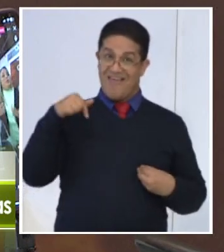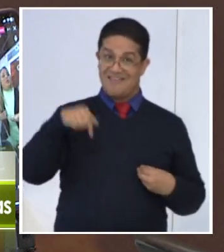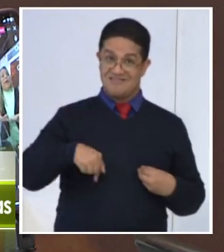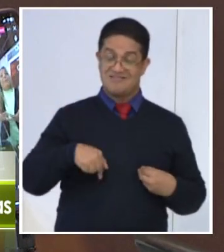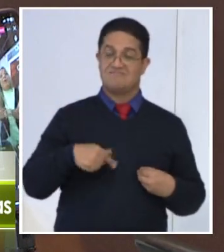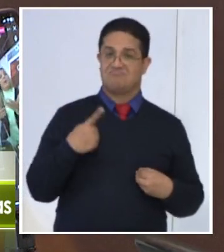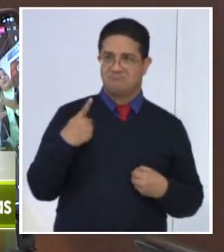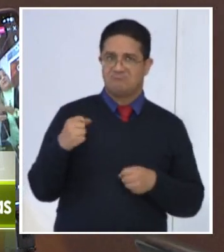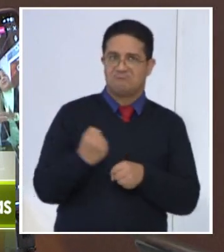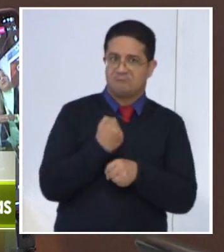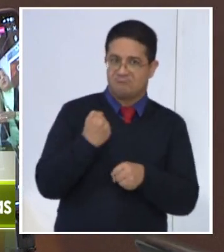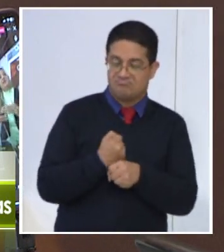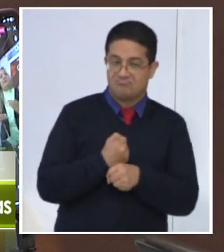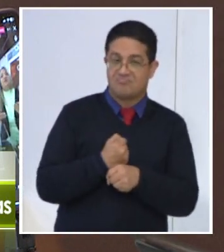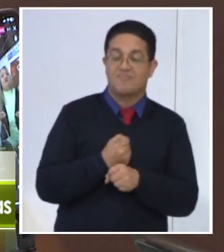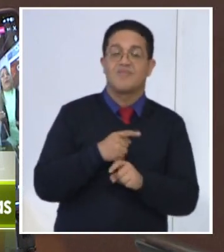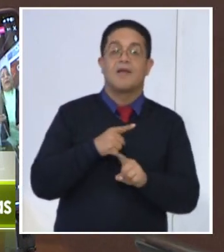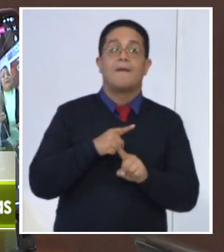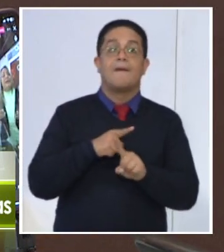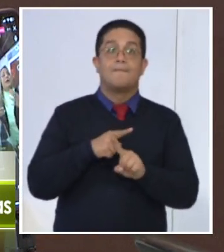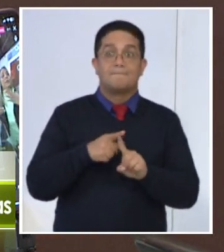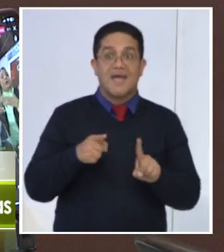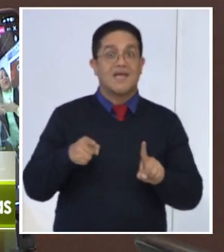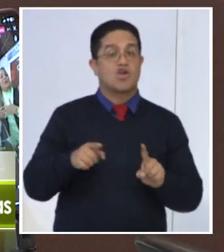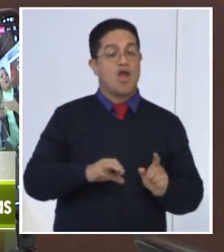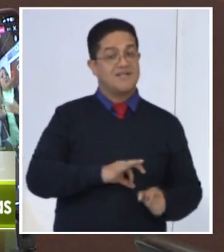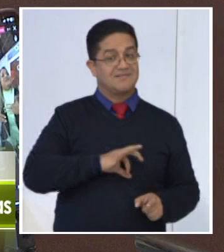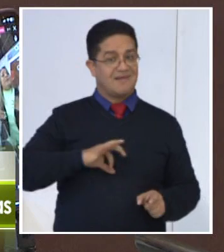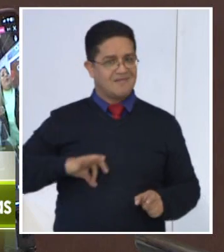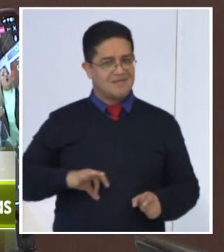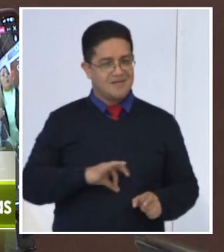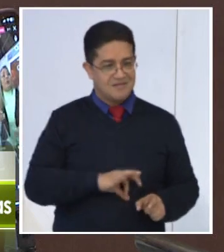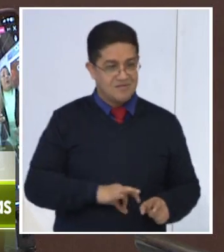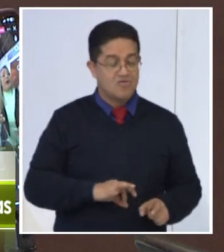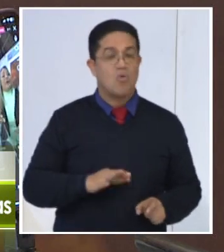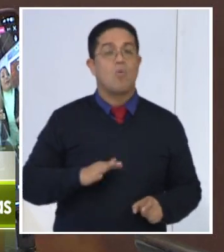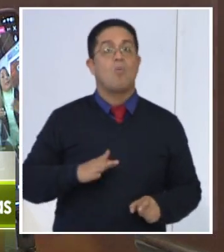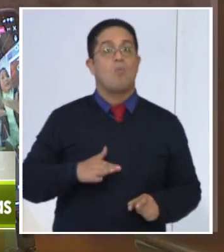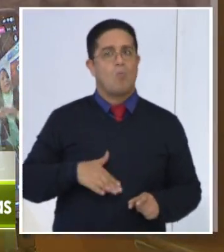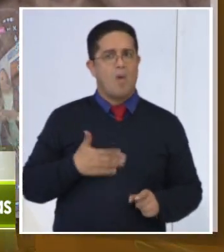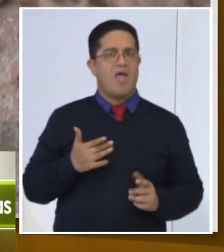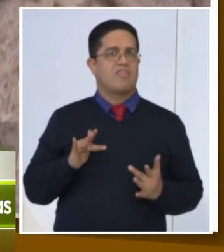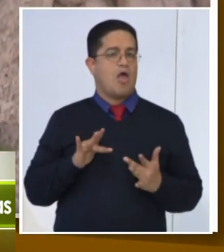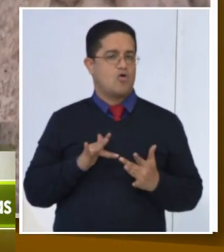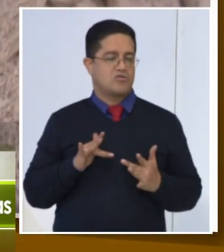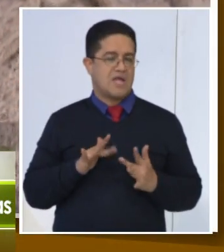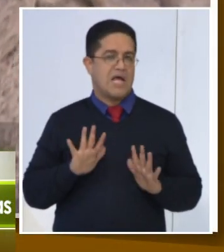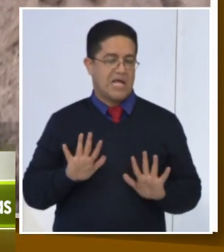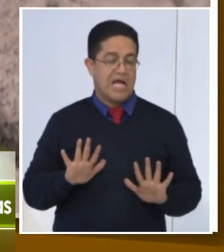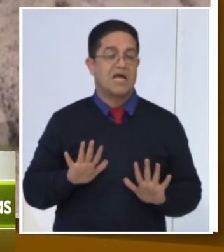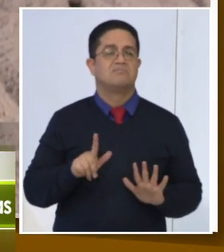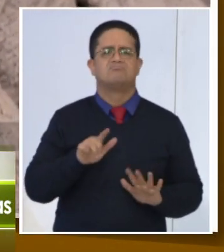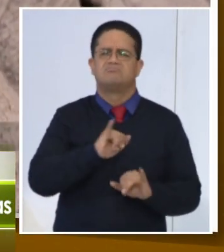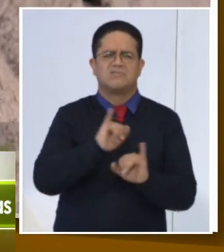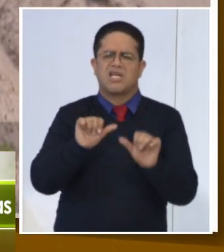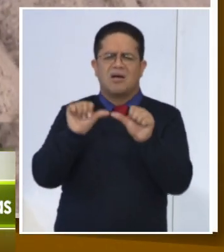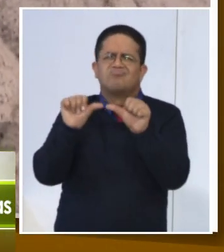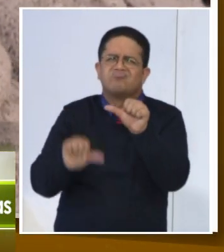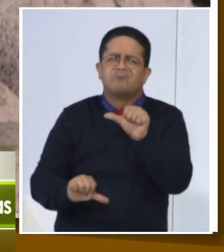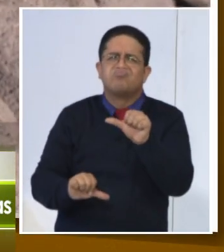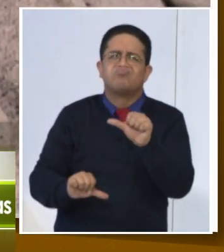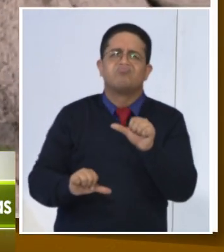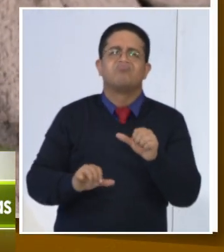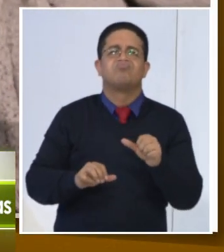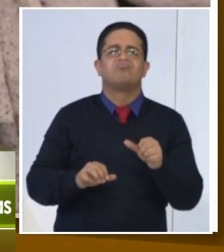papel crucial, pero este intestino tiene muchos ejes porque estas mucosas se pueden comunicar. Y ya hay descripción de mucosas como